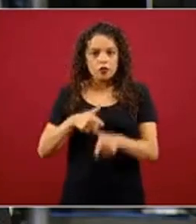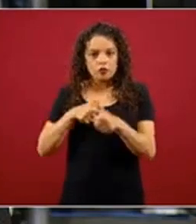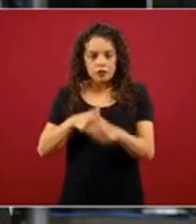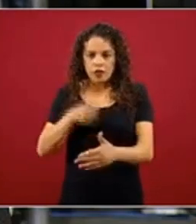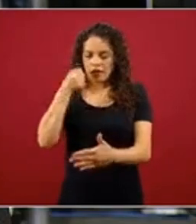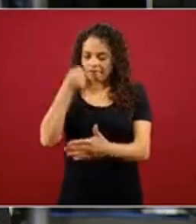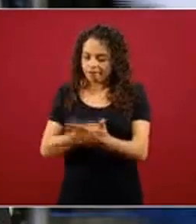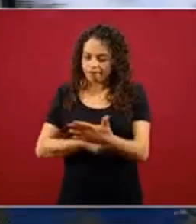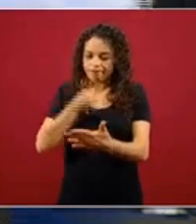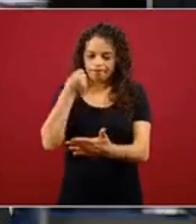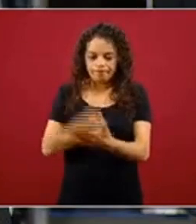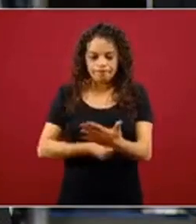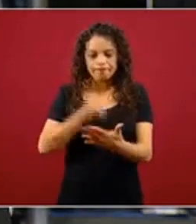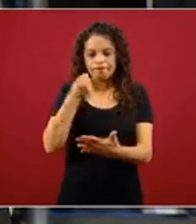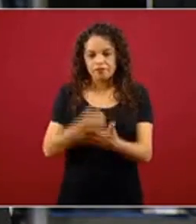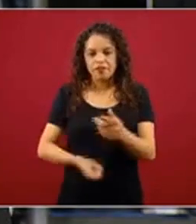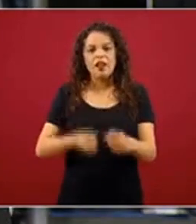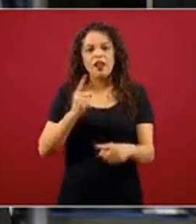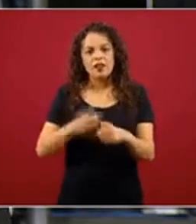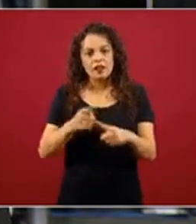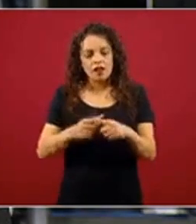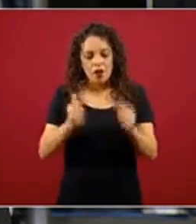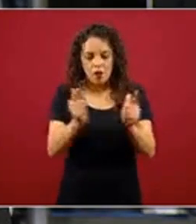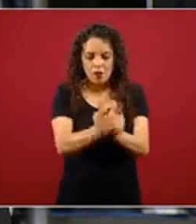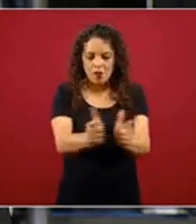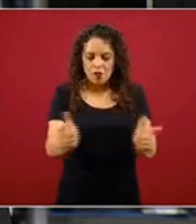grupo, de un sector de pruebas.